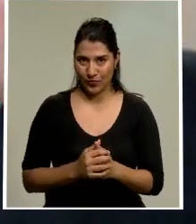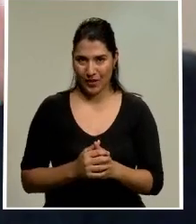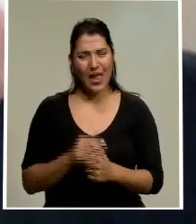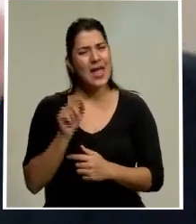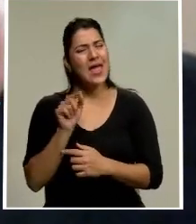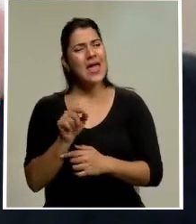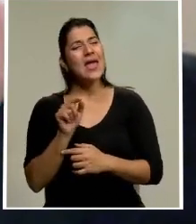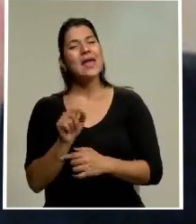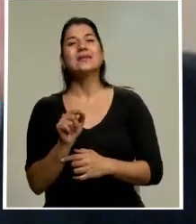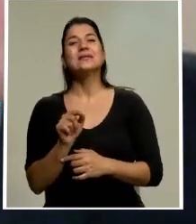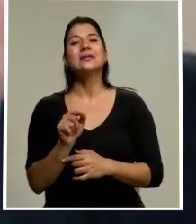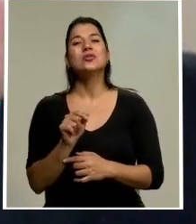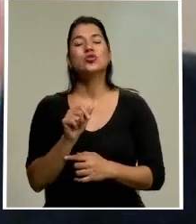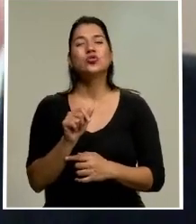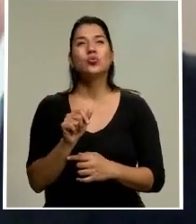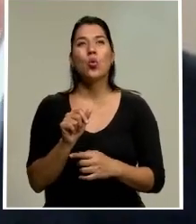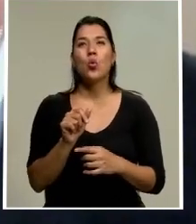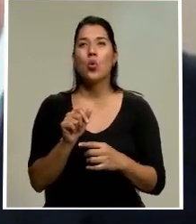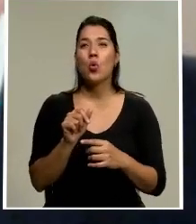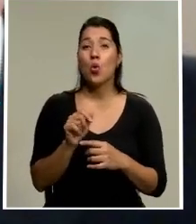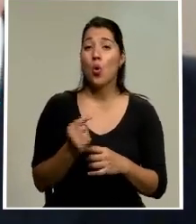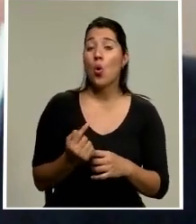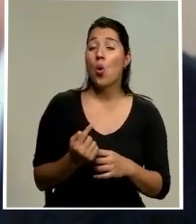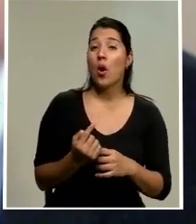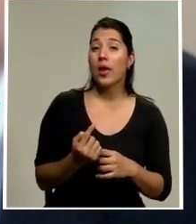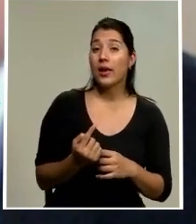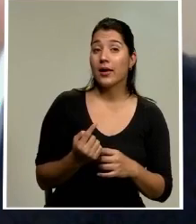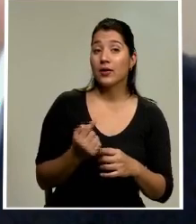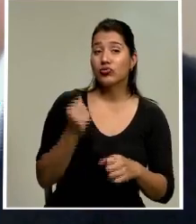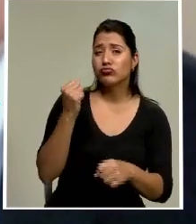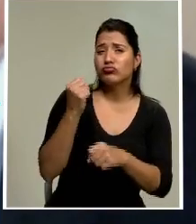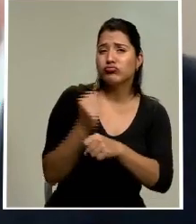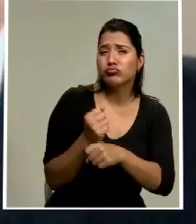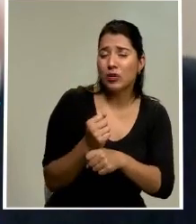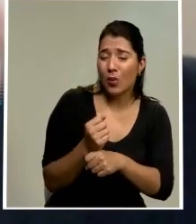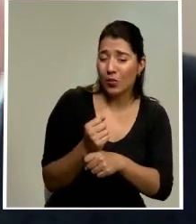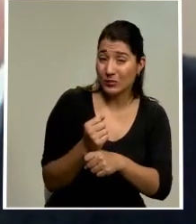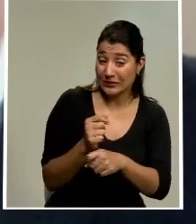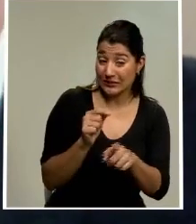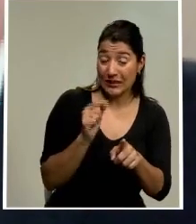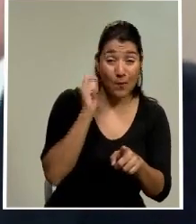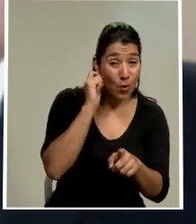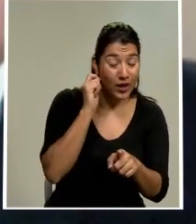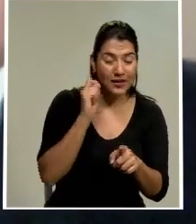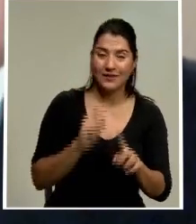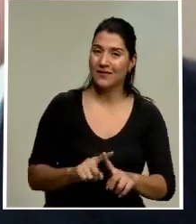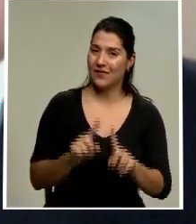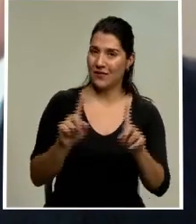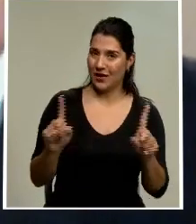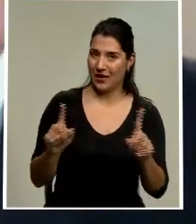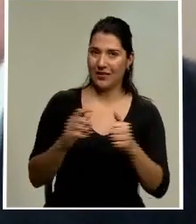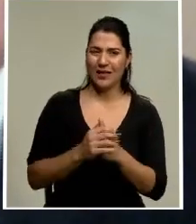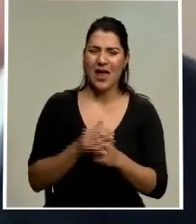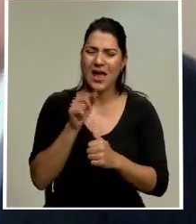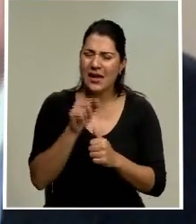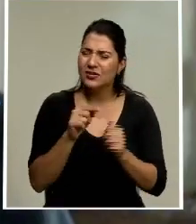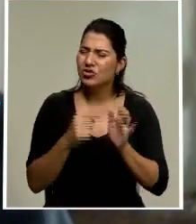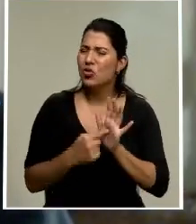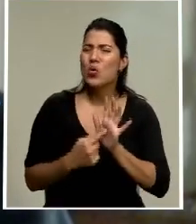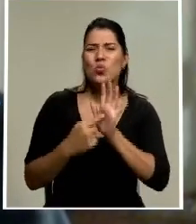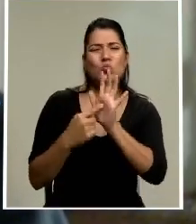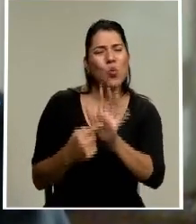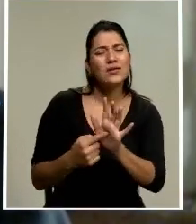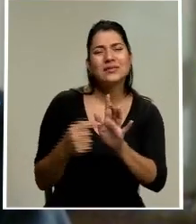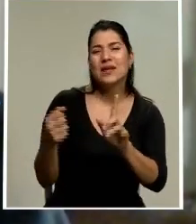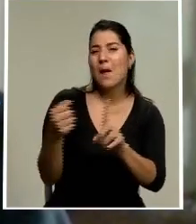delito especial y es el reflejo de una violencia escalonada, es decir, es una